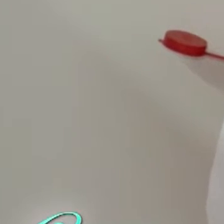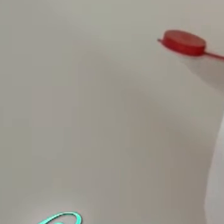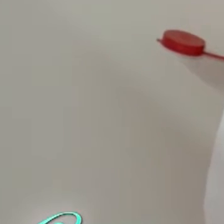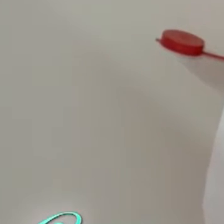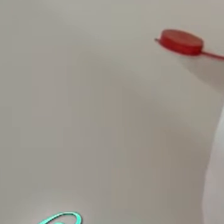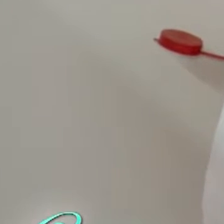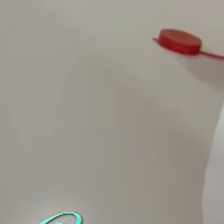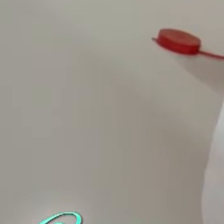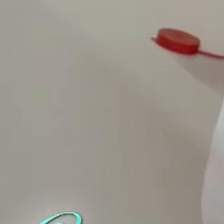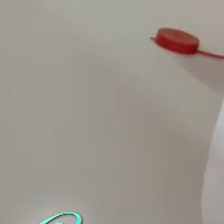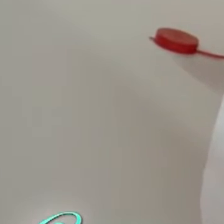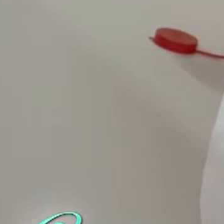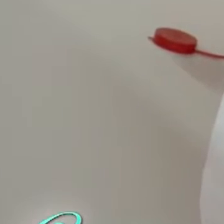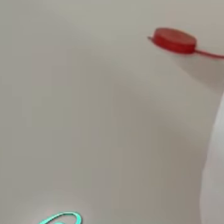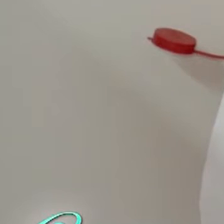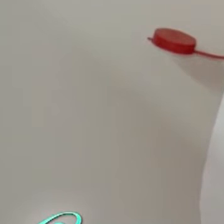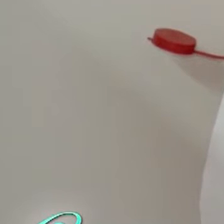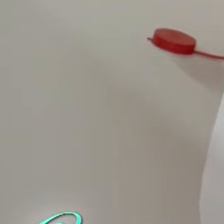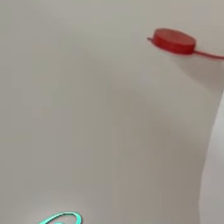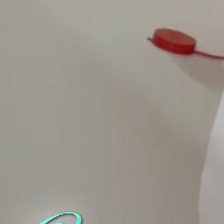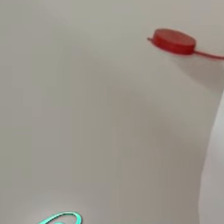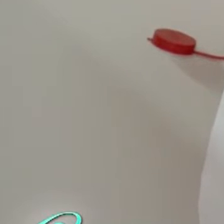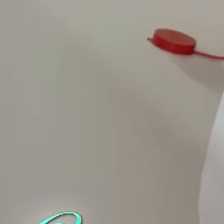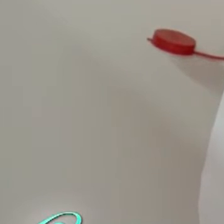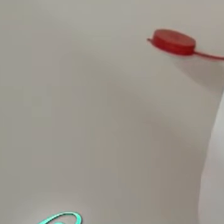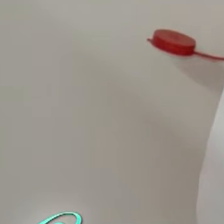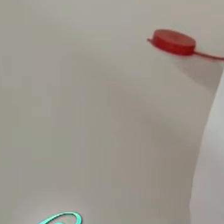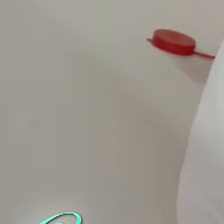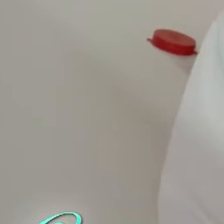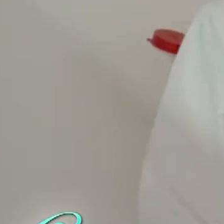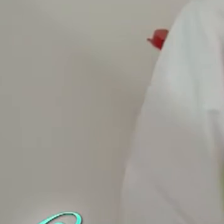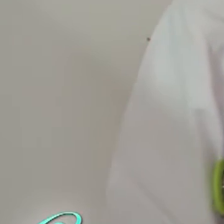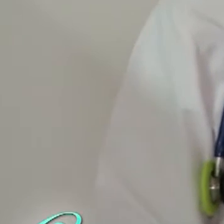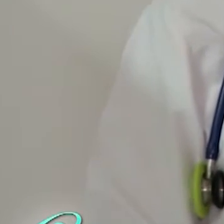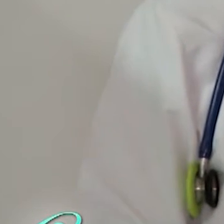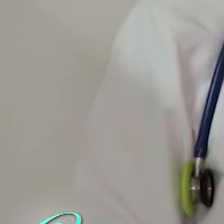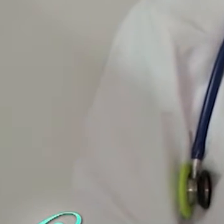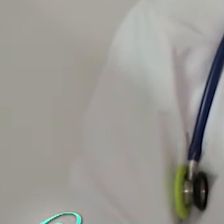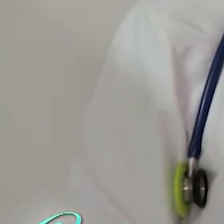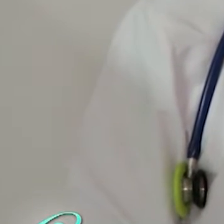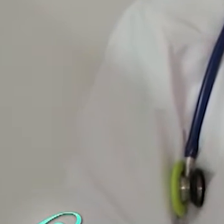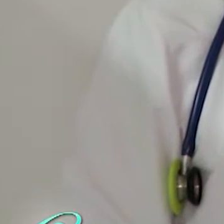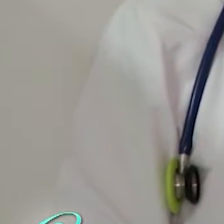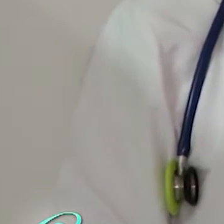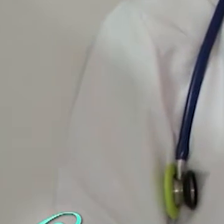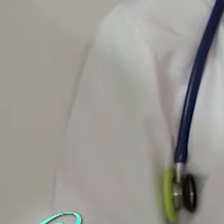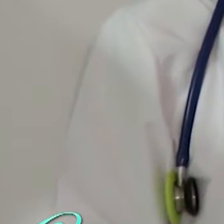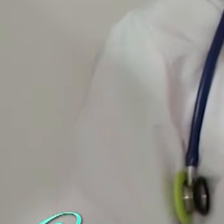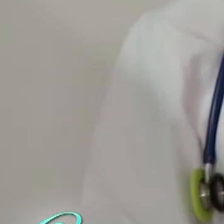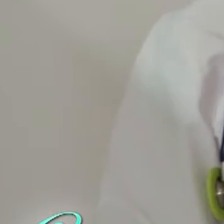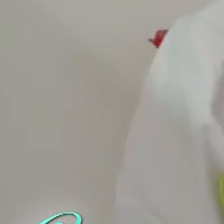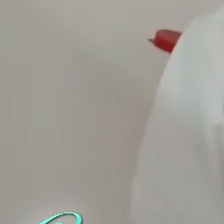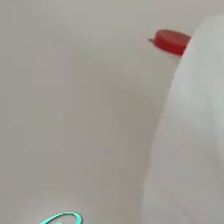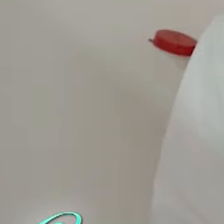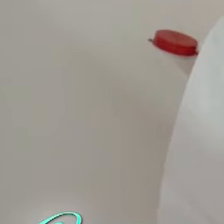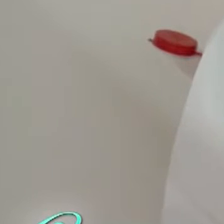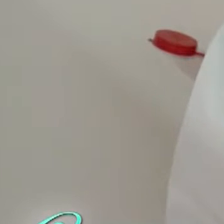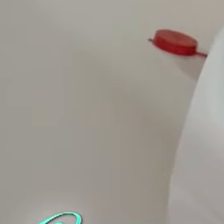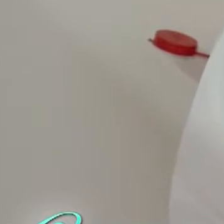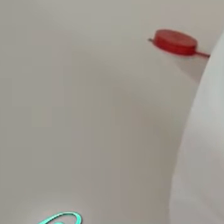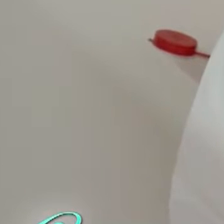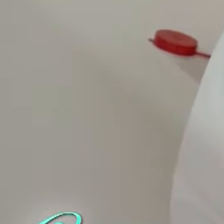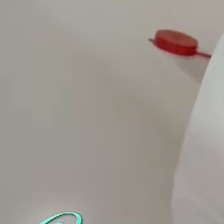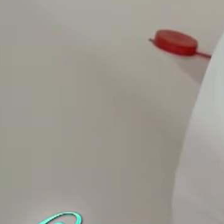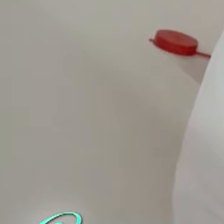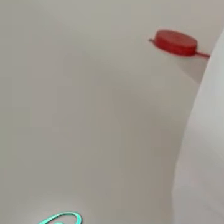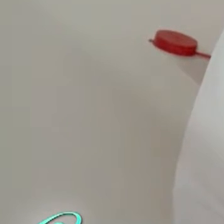especialidades médicas para orientar, para entender la importancia de la consulta, para entender la importancia de los exámenes de laboratorio